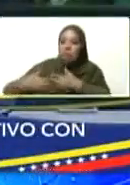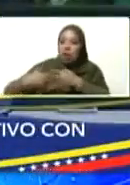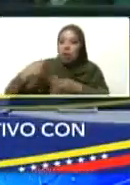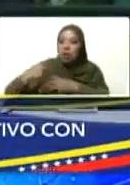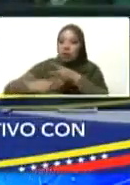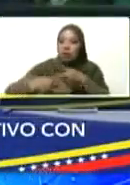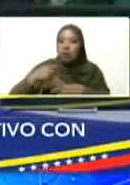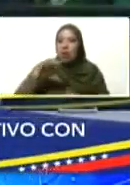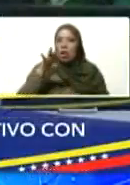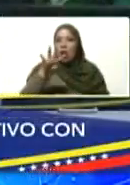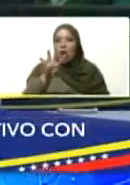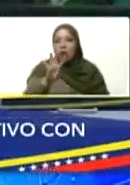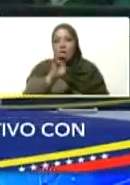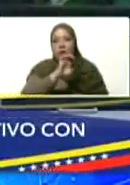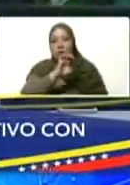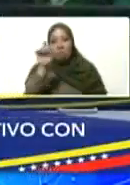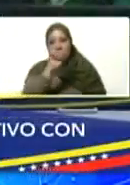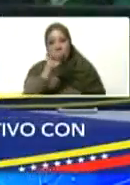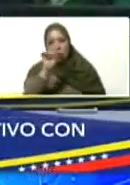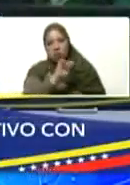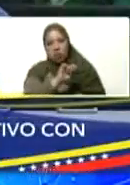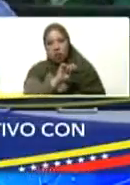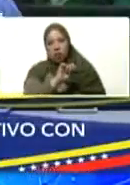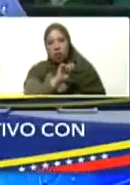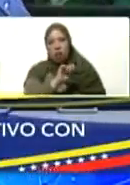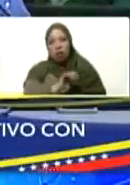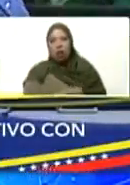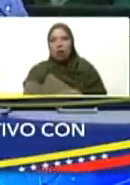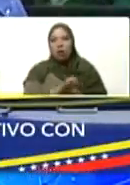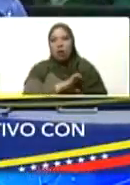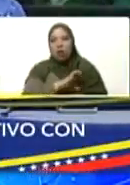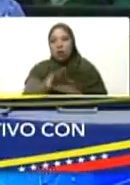Cuatro trimestres creciendo y la proyección.